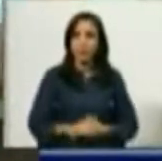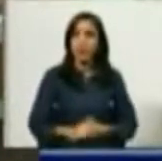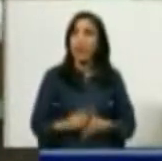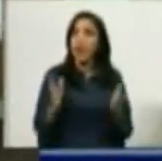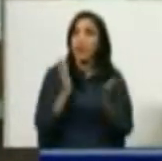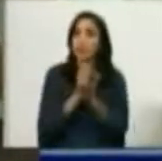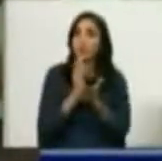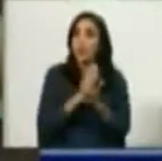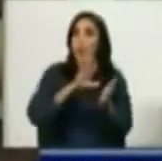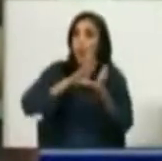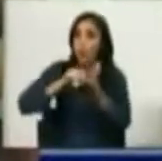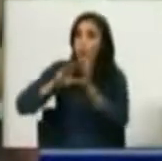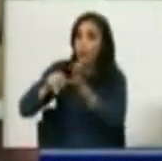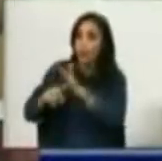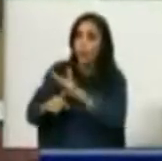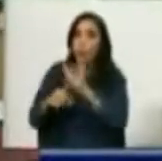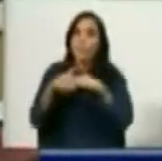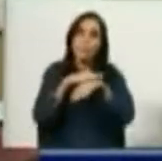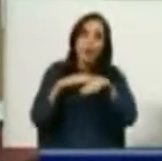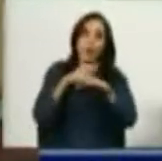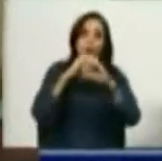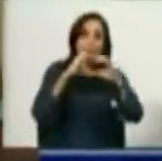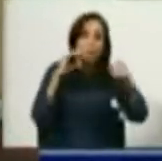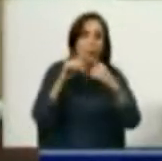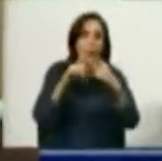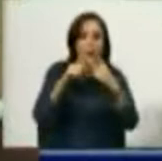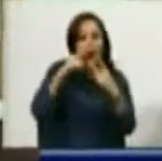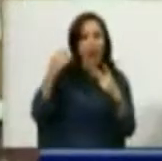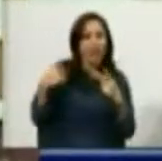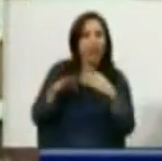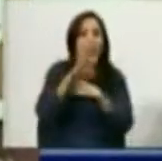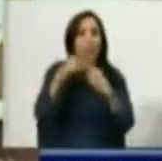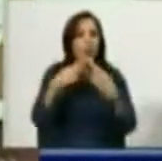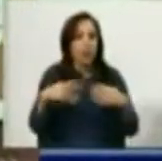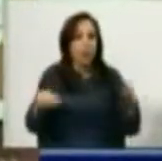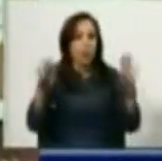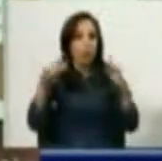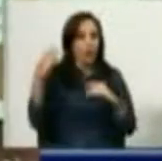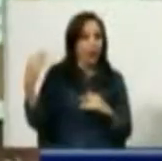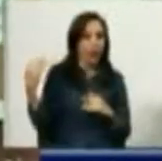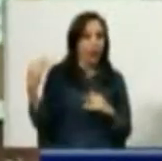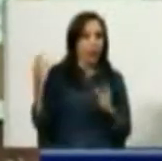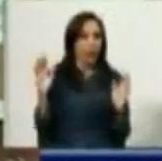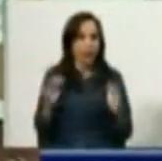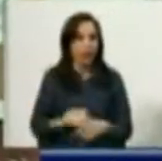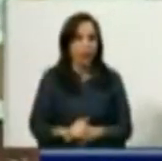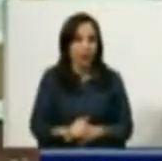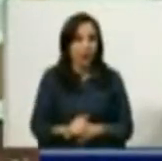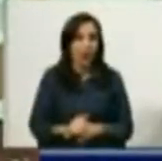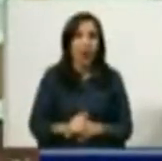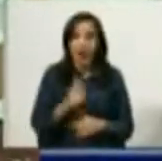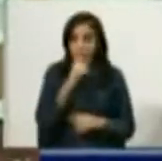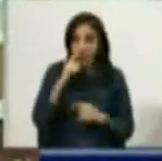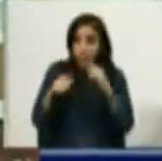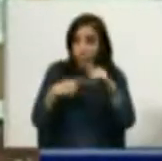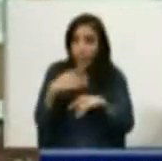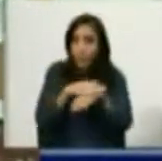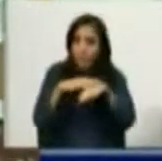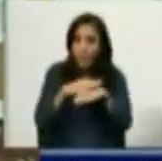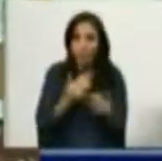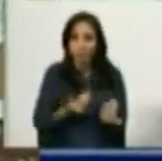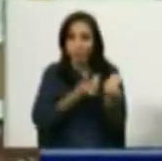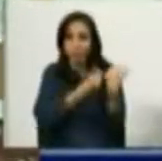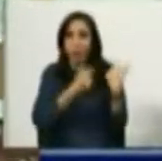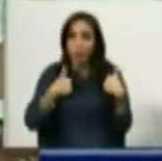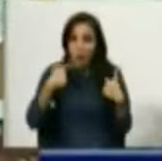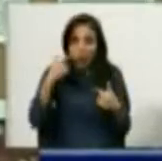bueno robando él fue ministro de transporte y comunicaciones en la cuarta República siendo ministro se auto otorgó él yo tengo